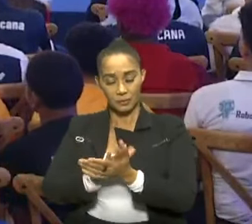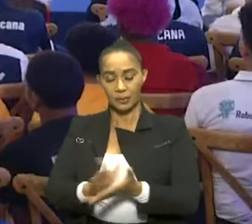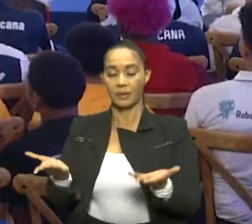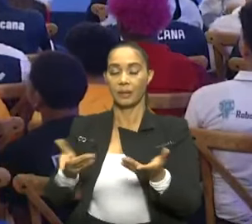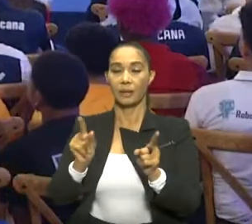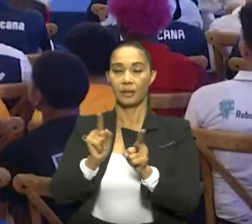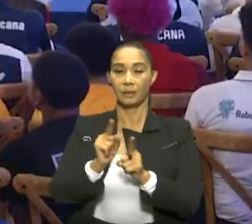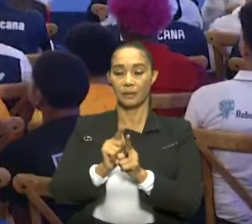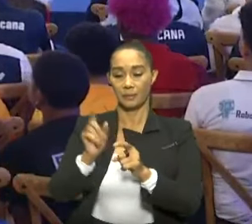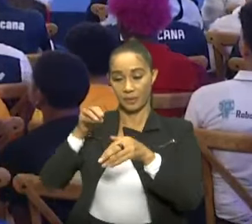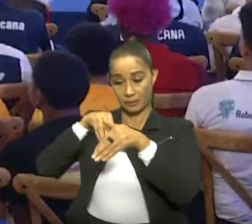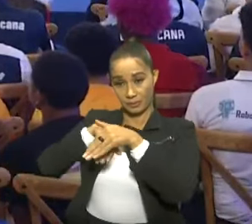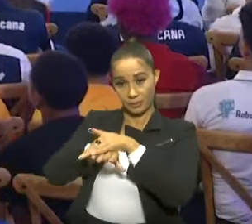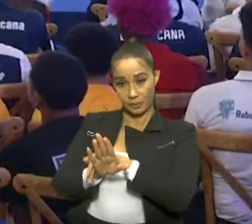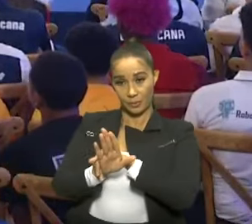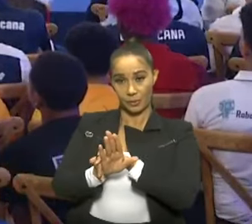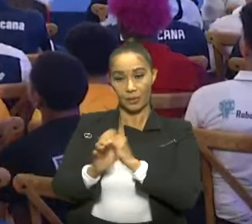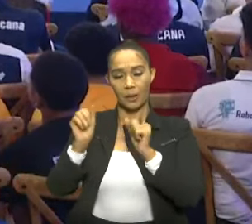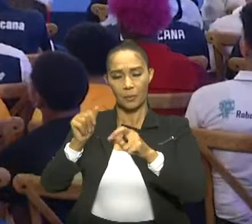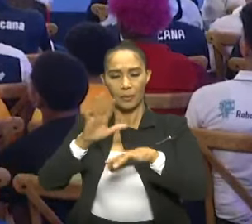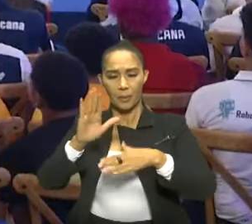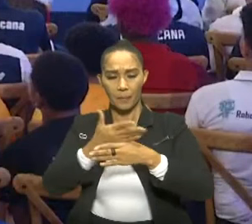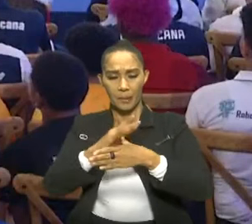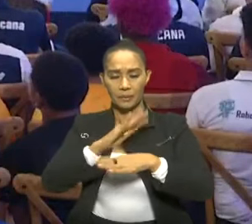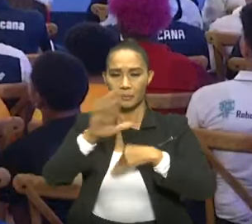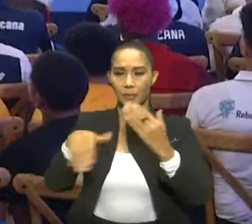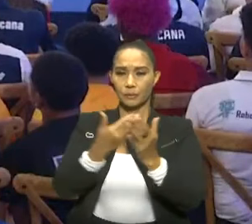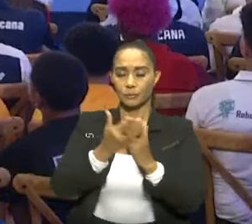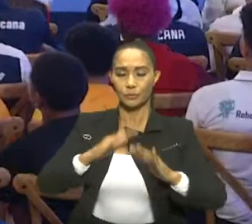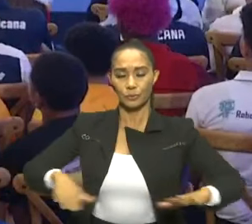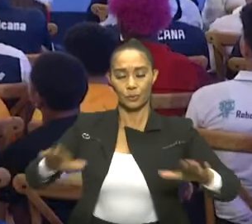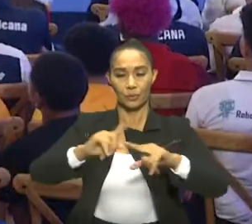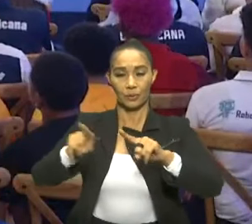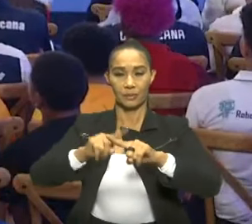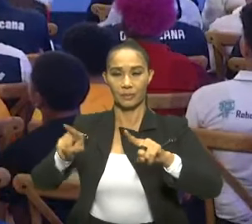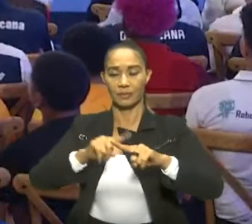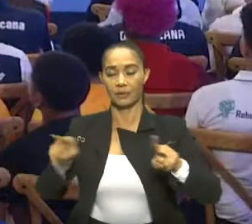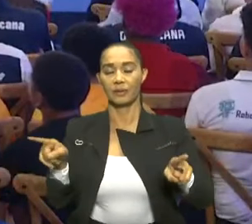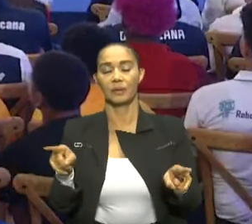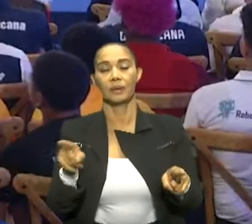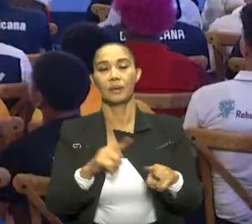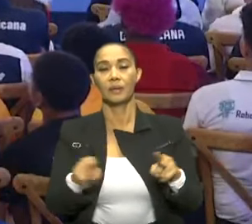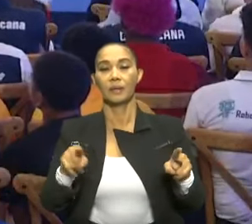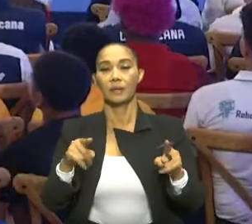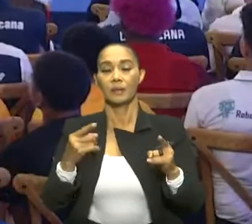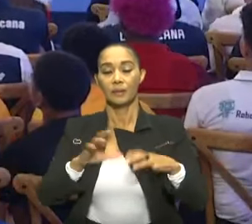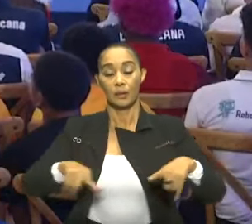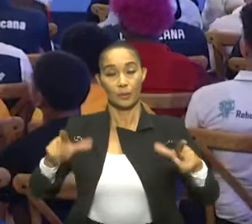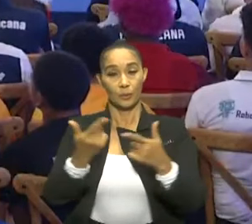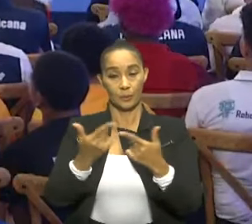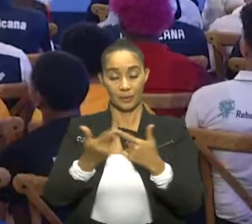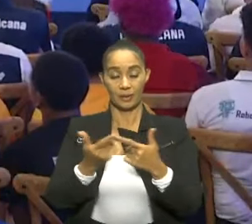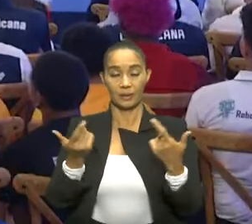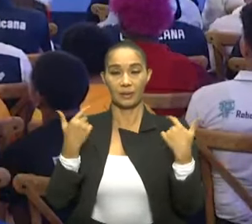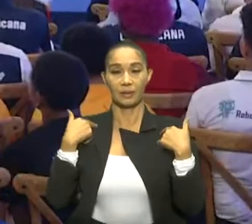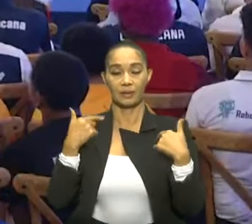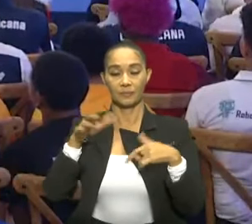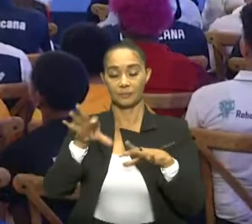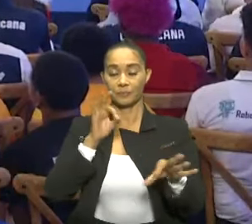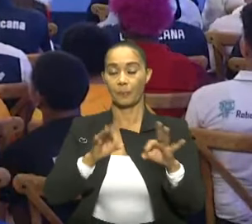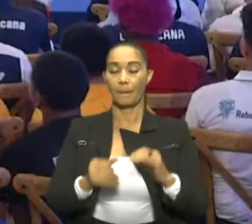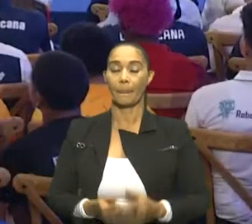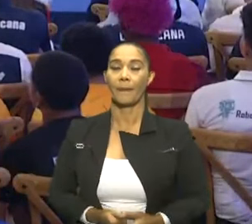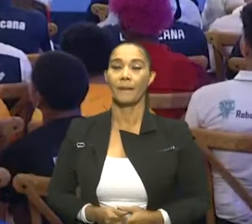liceos también se incluya y participe todo el sector en los diferentes barrios que estén